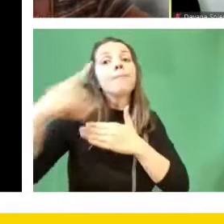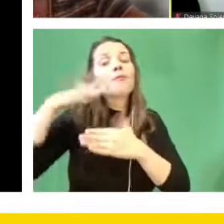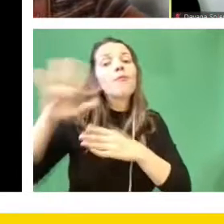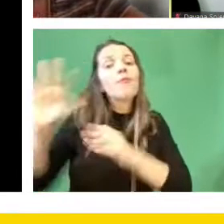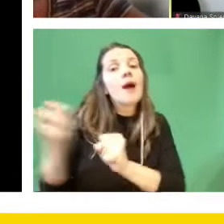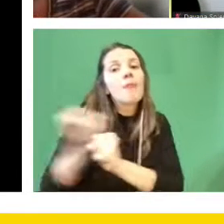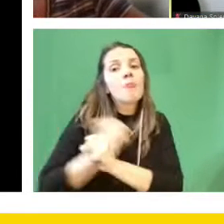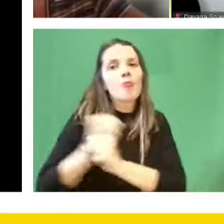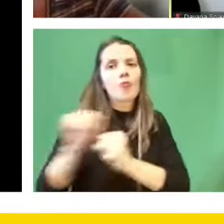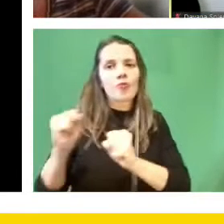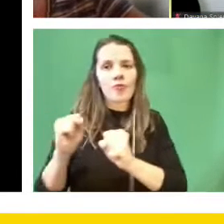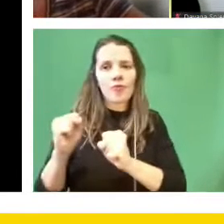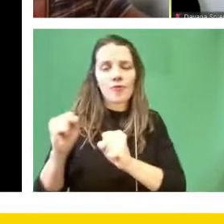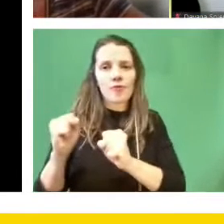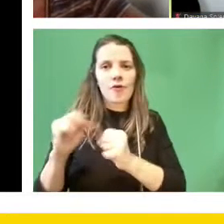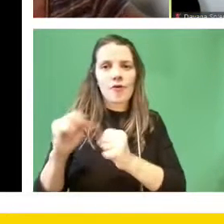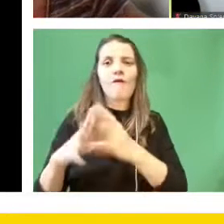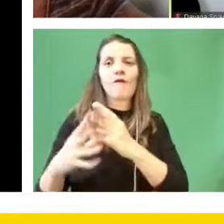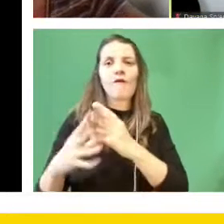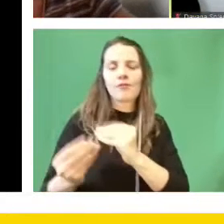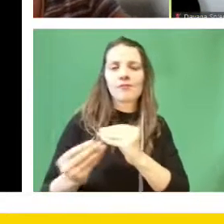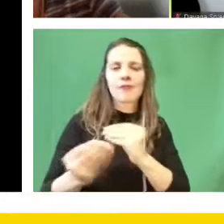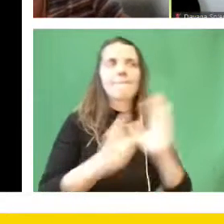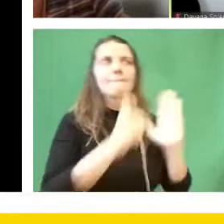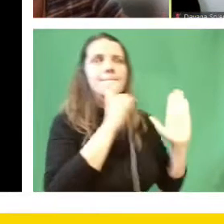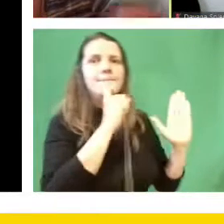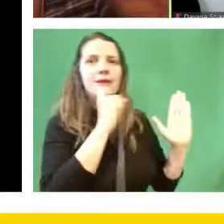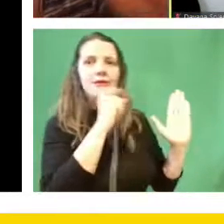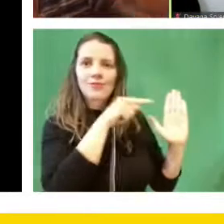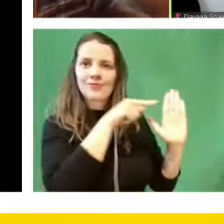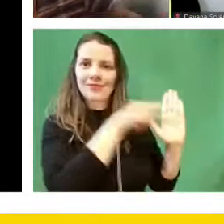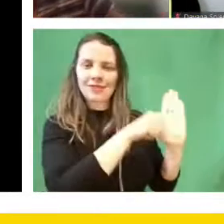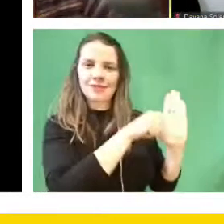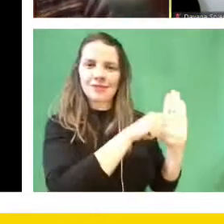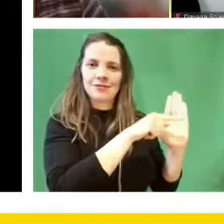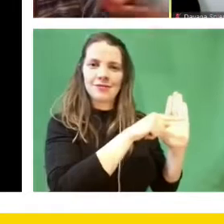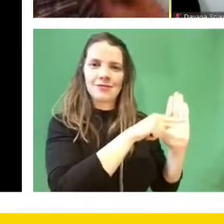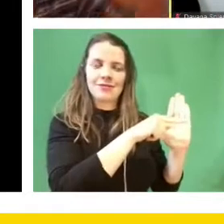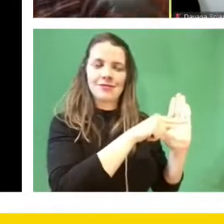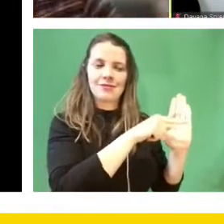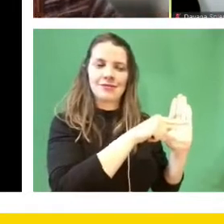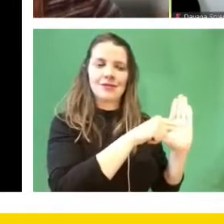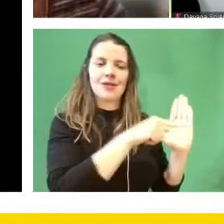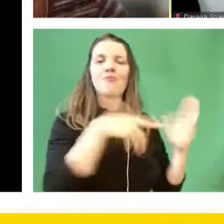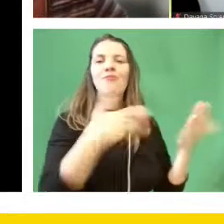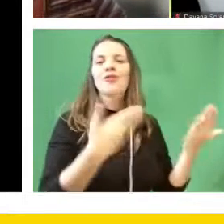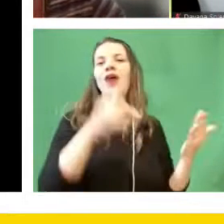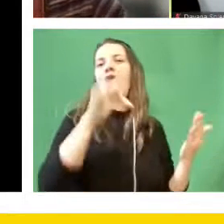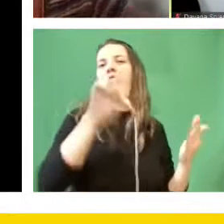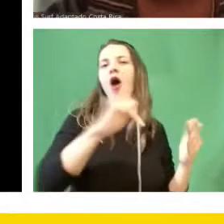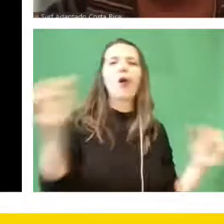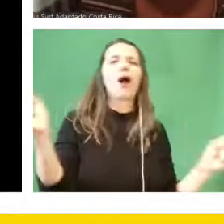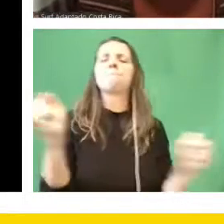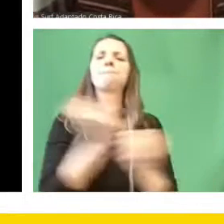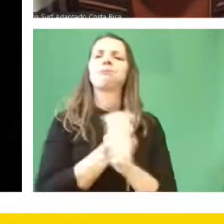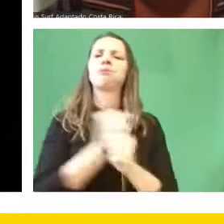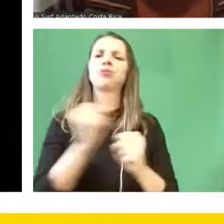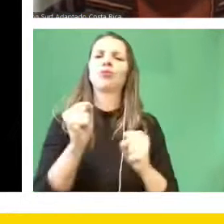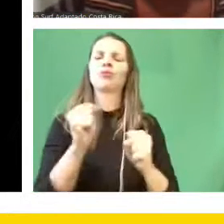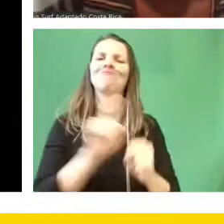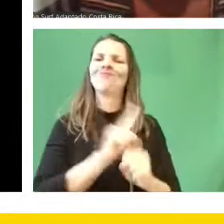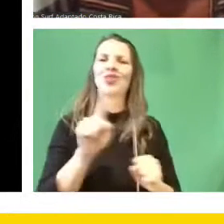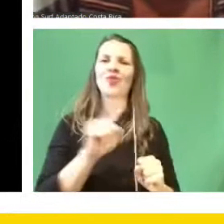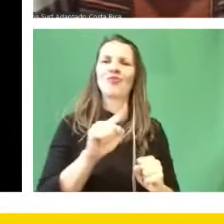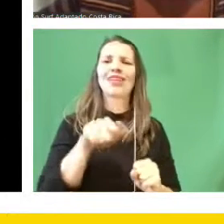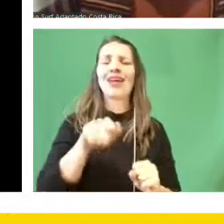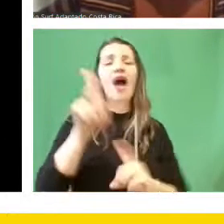complementa esa parte, pero que no es algo que esté en absolutamente todas las playas accesibles que están marcadas